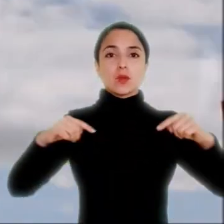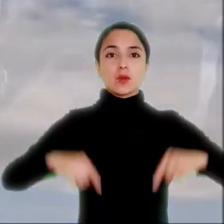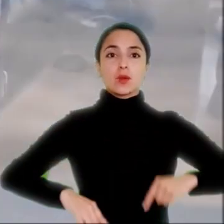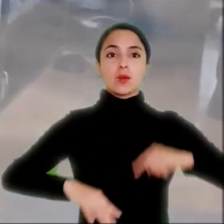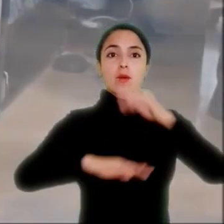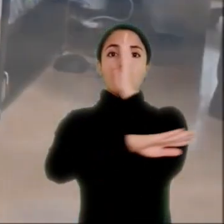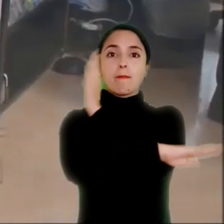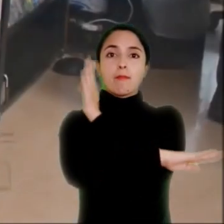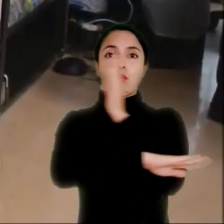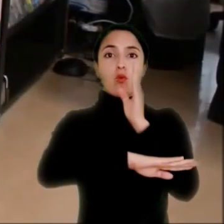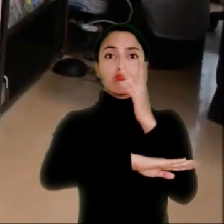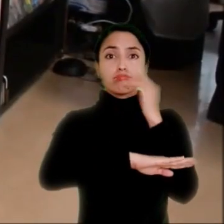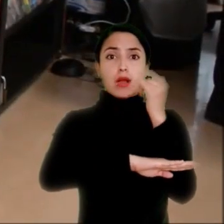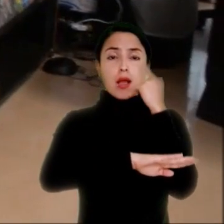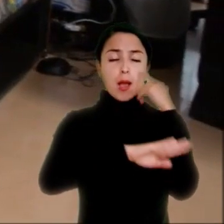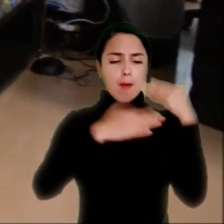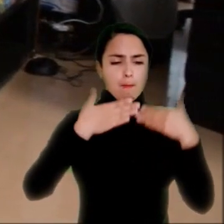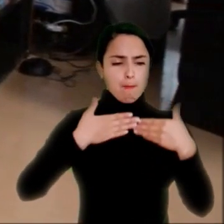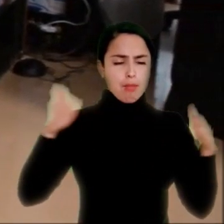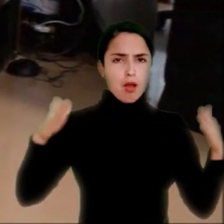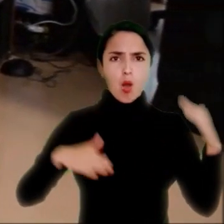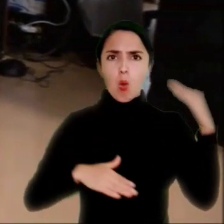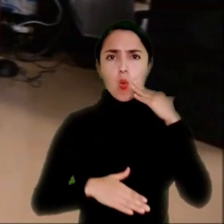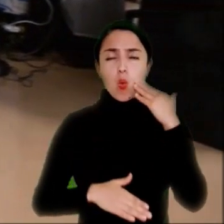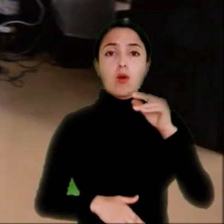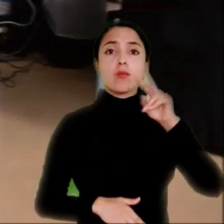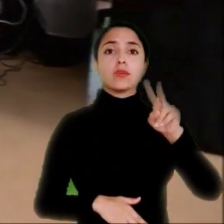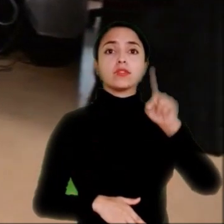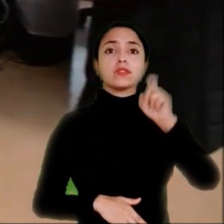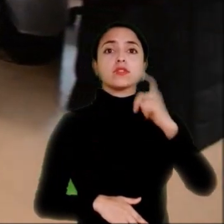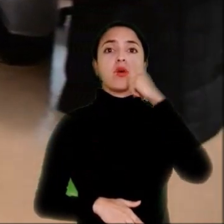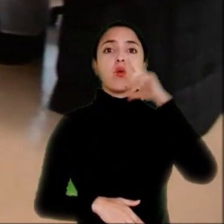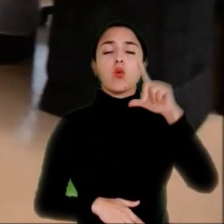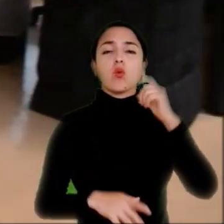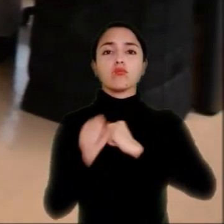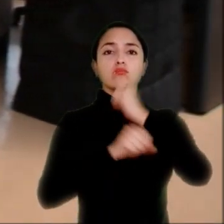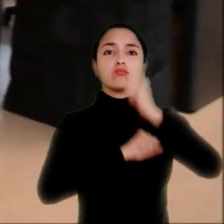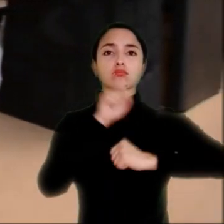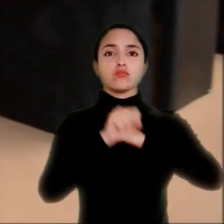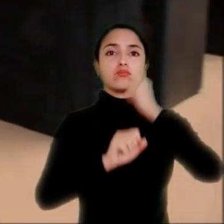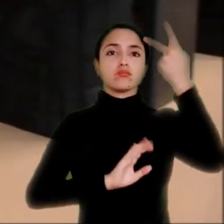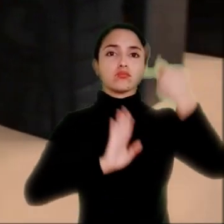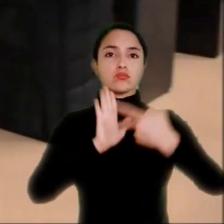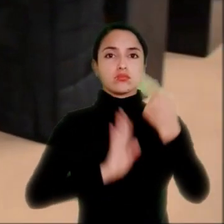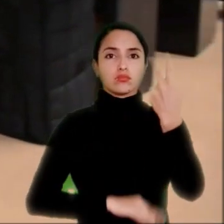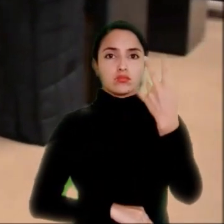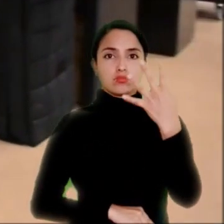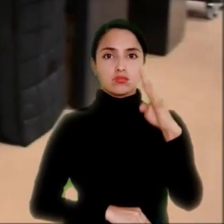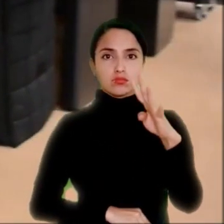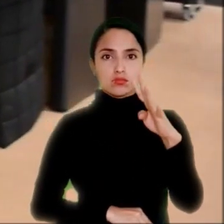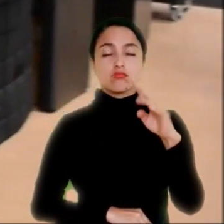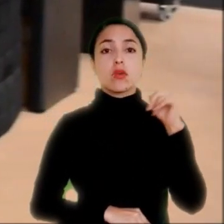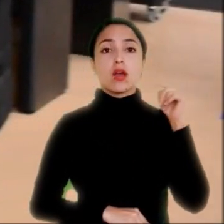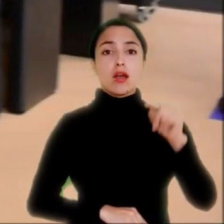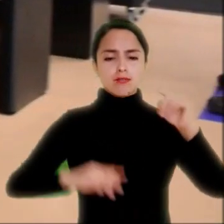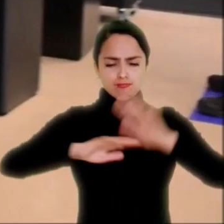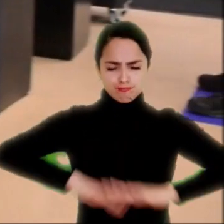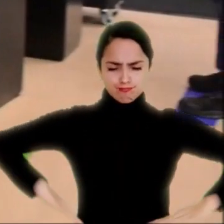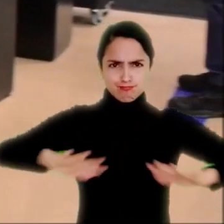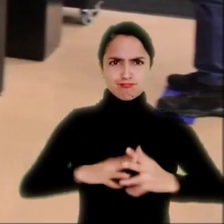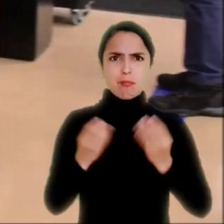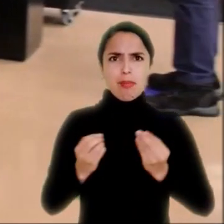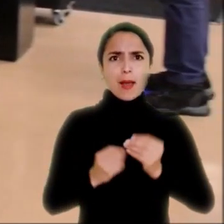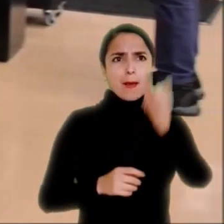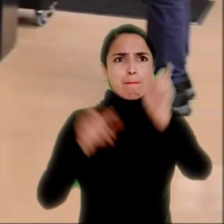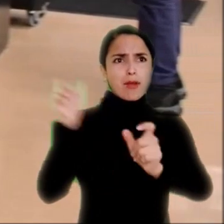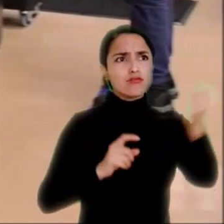Esta biblioteca abrió sus puertas el 26 de julio de 2014 como un